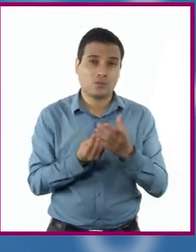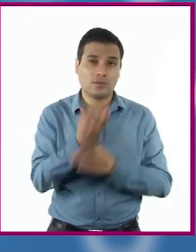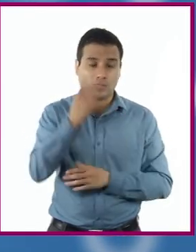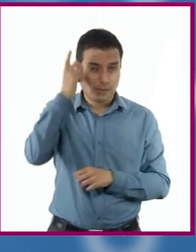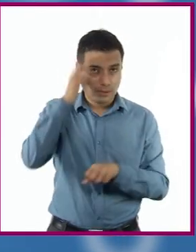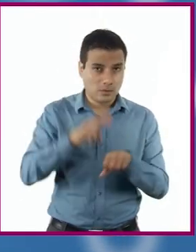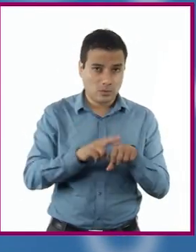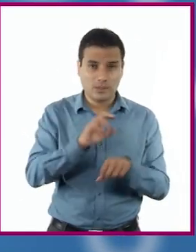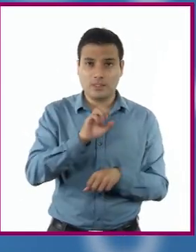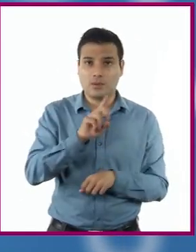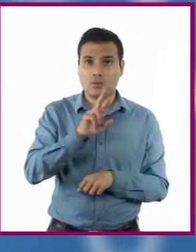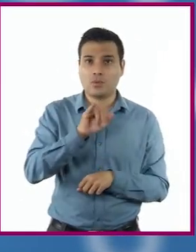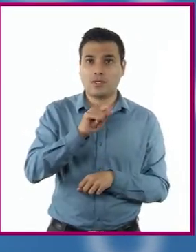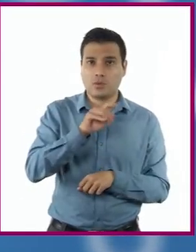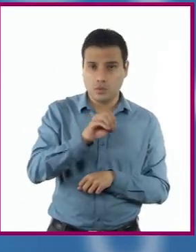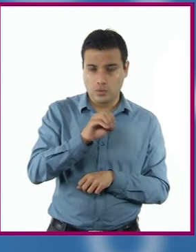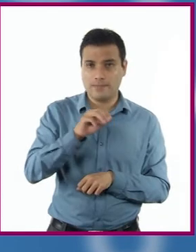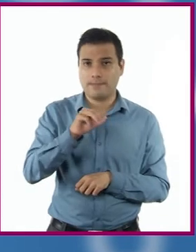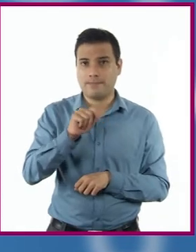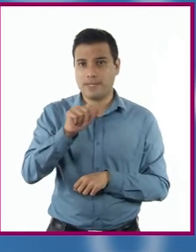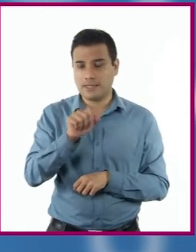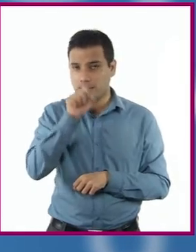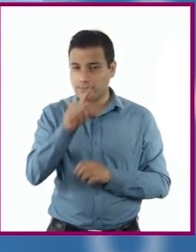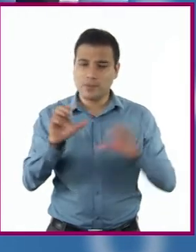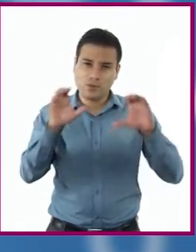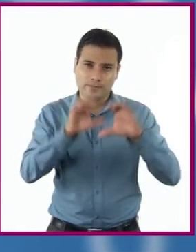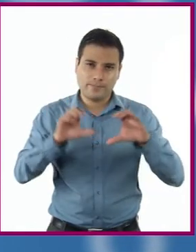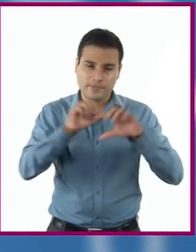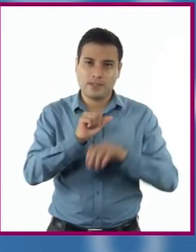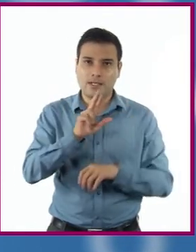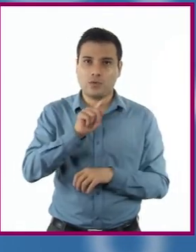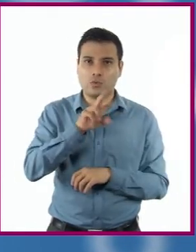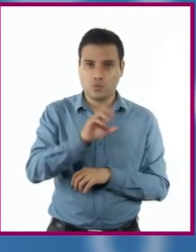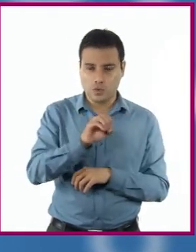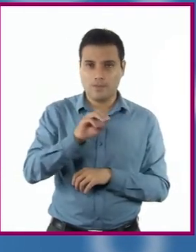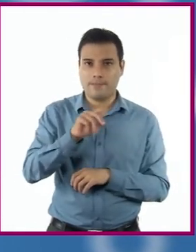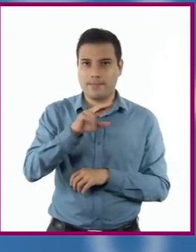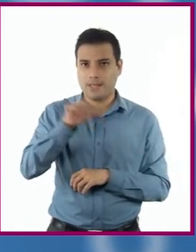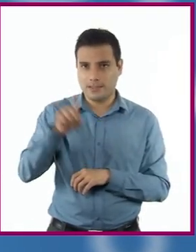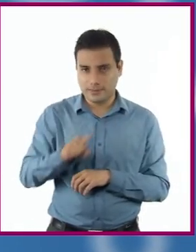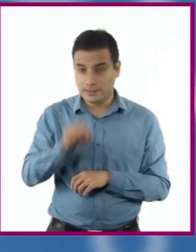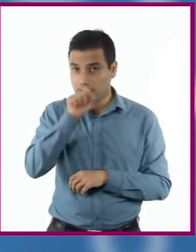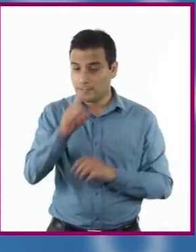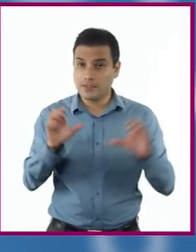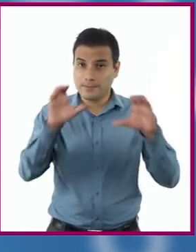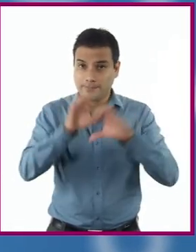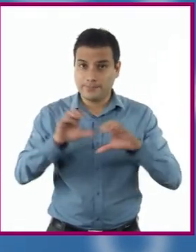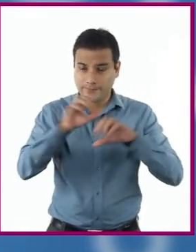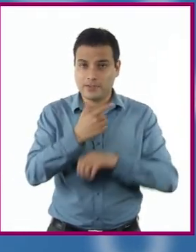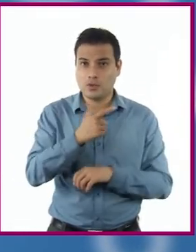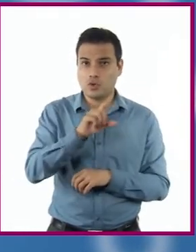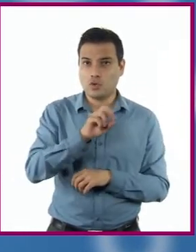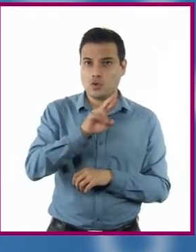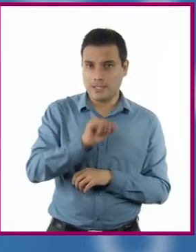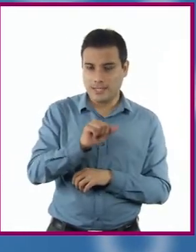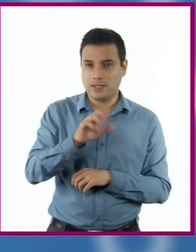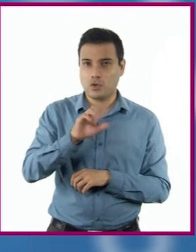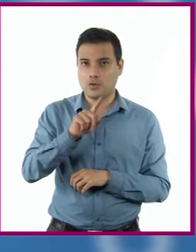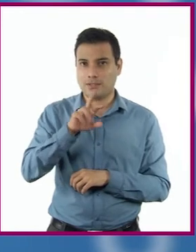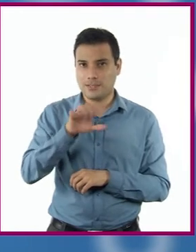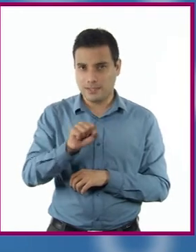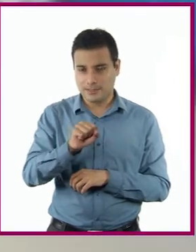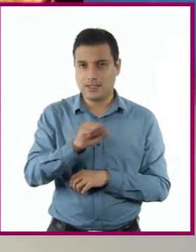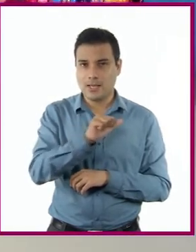director Eduardo Mata y el compositor Arturo Márquez. La danza brilló con las coreógrafas Gloria Contreras y Amalia